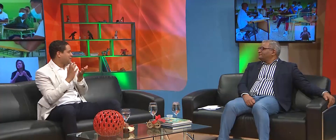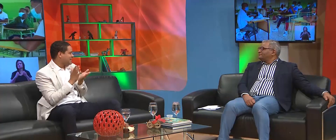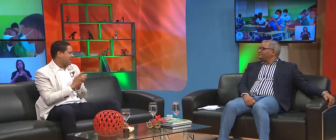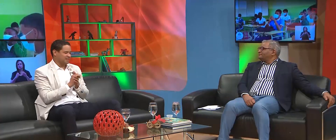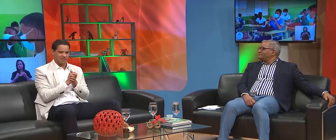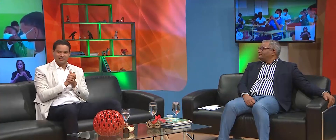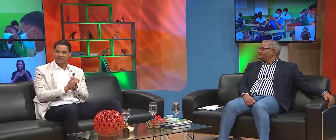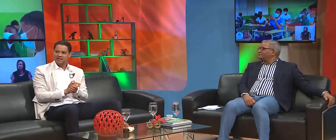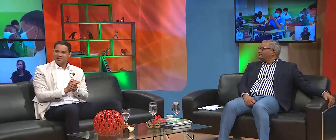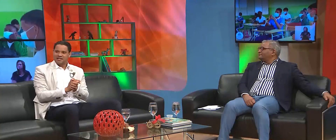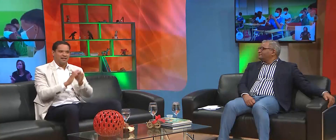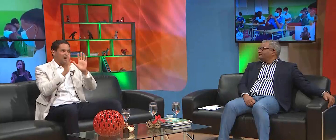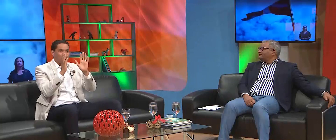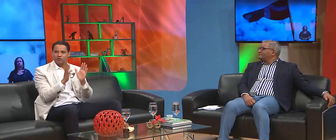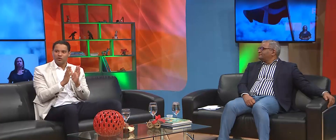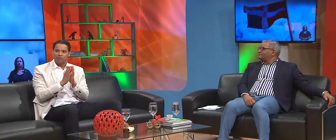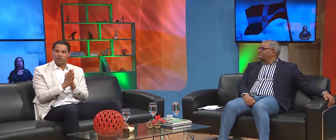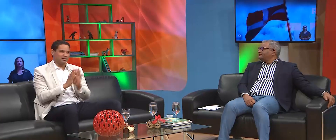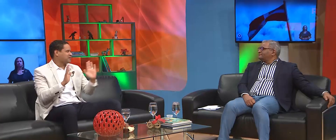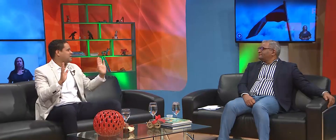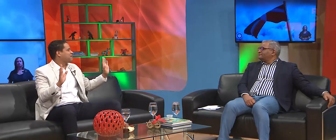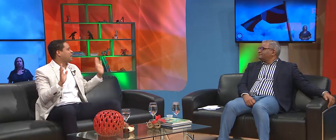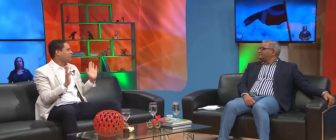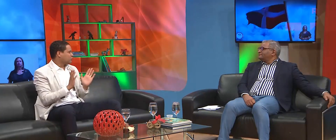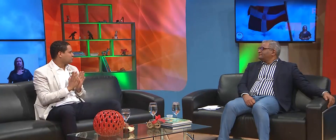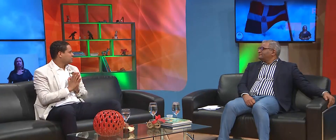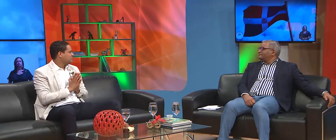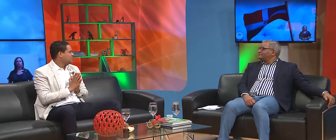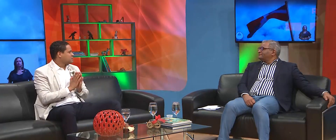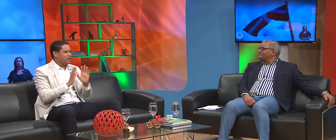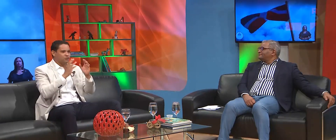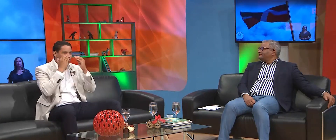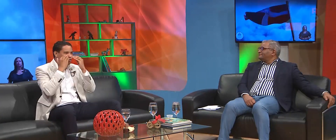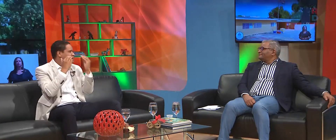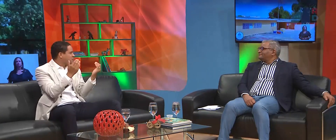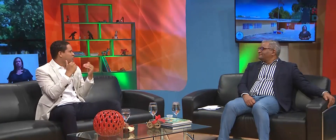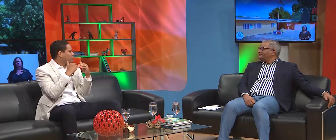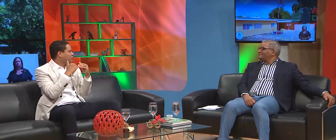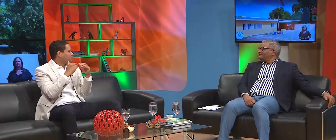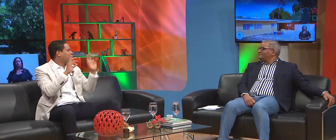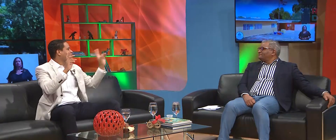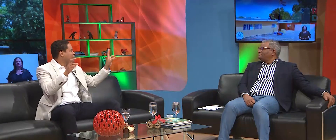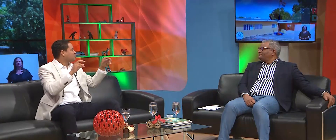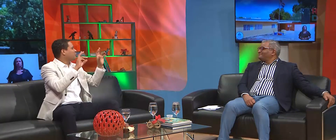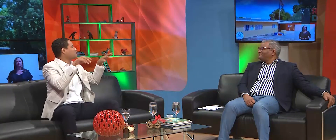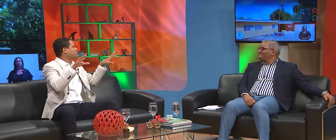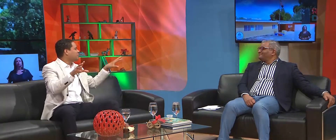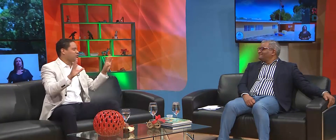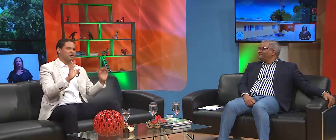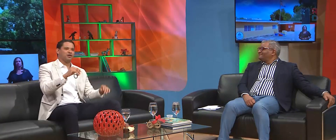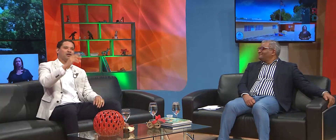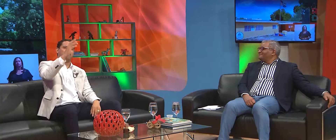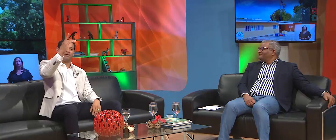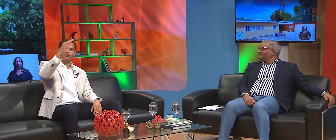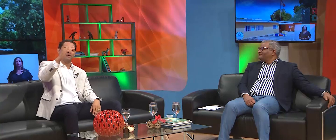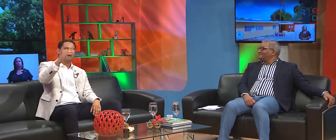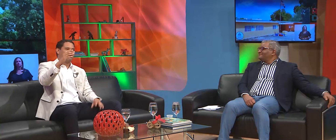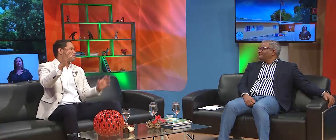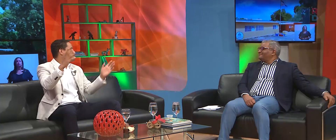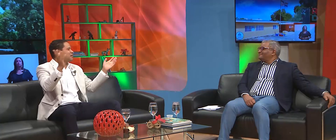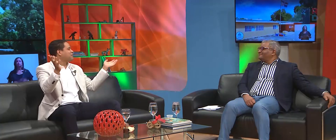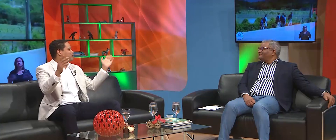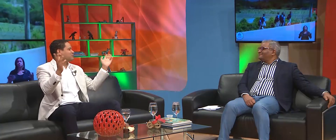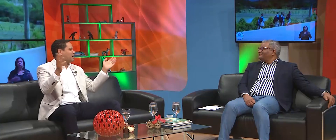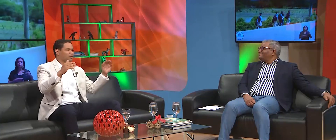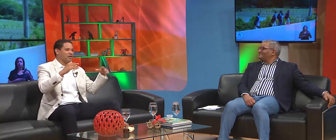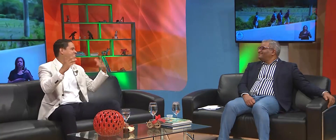fácil examinarse que de las 4 respuestas siempre hay 2 que tú mismo, por el método deductivo, dices, oye, pero